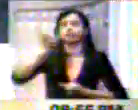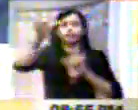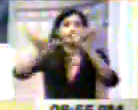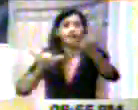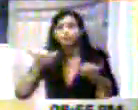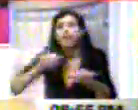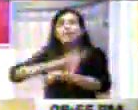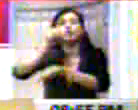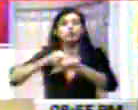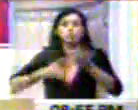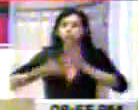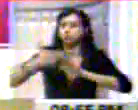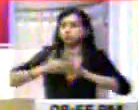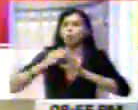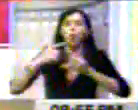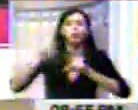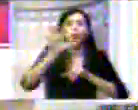nacional.